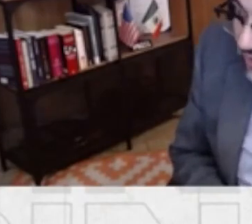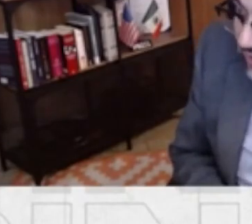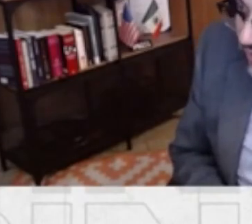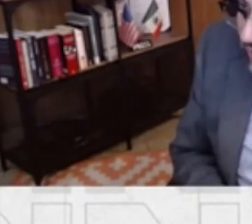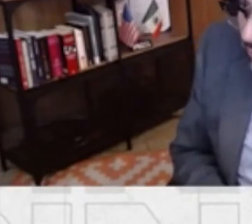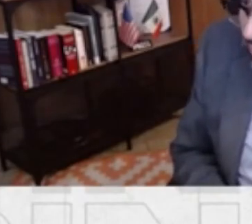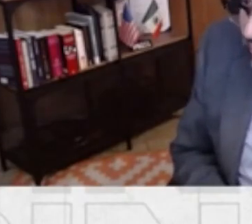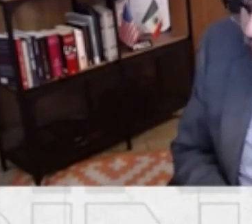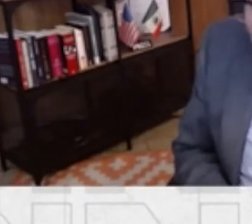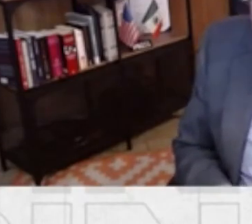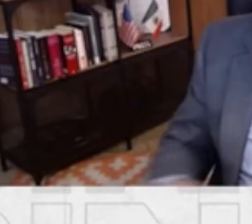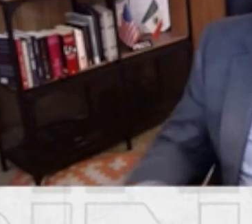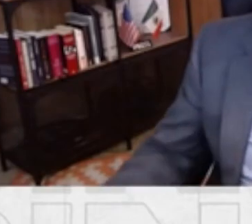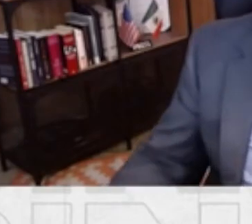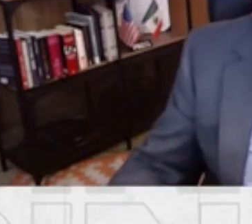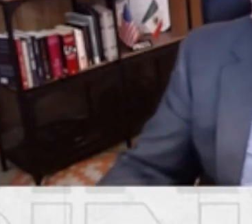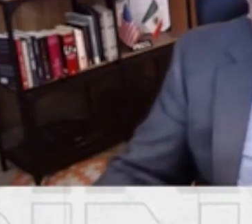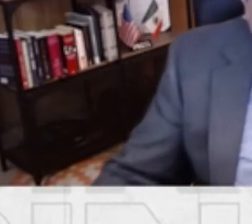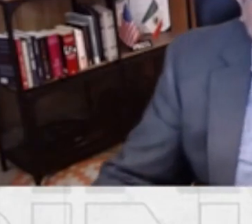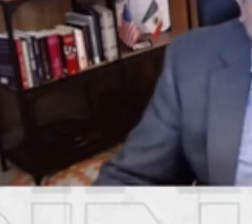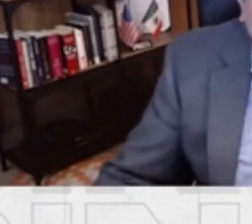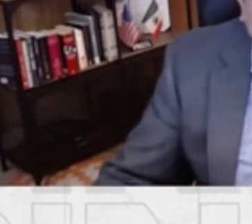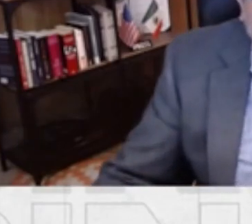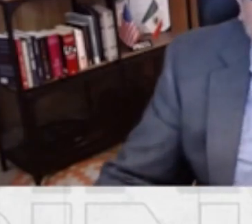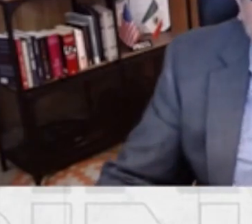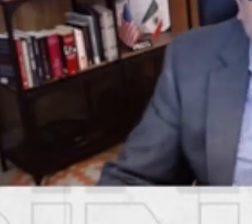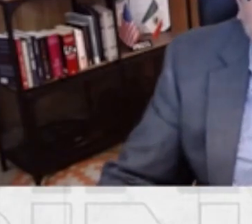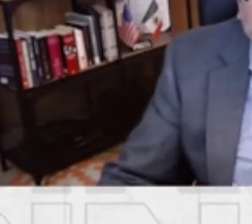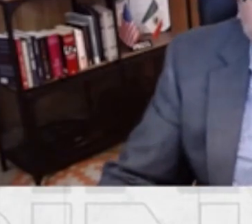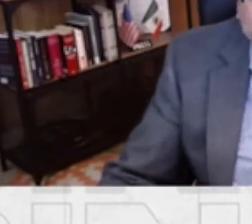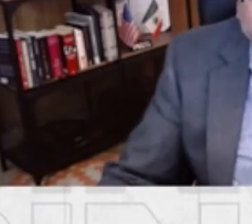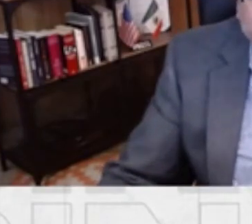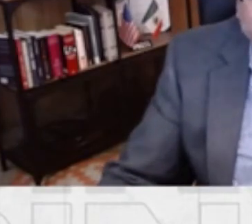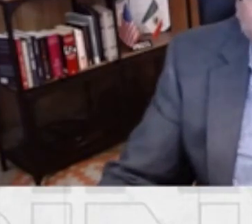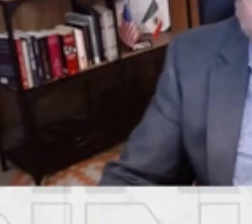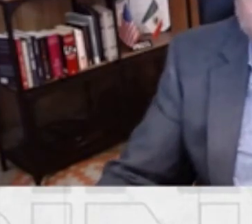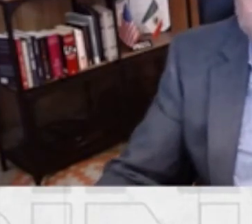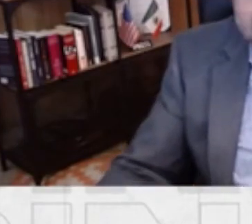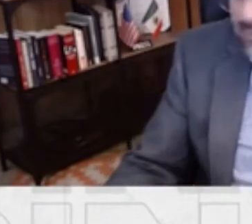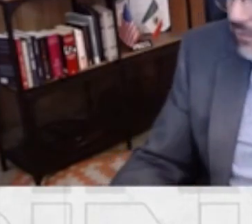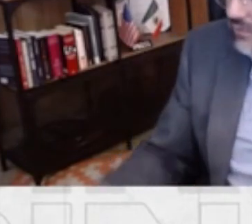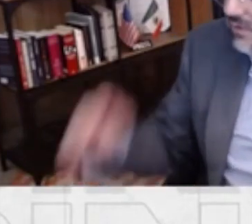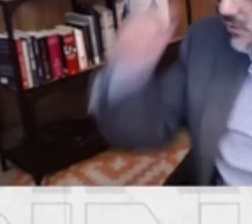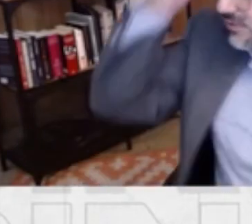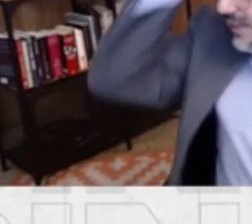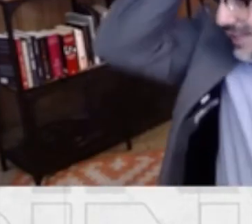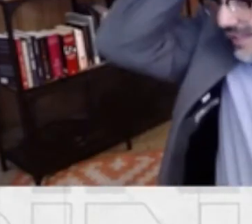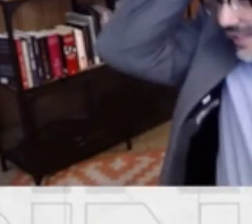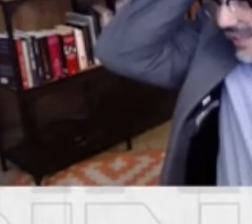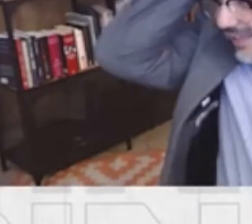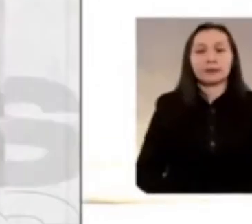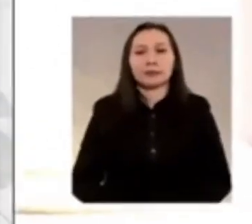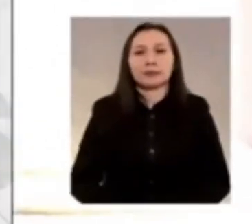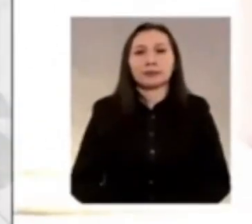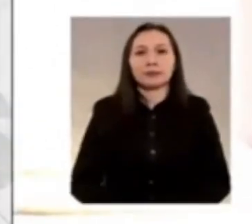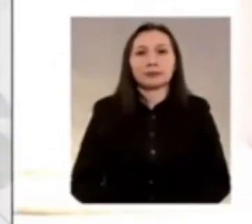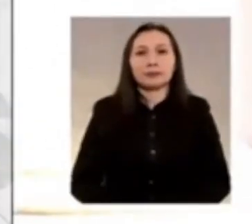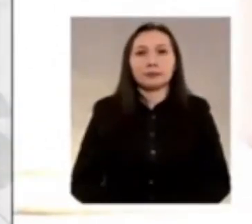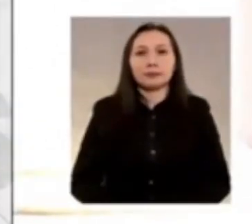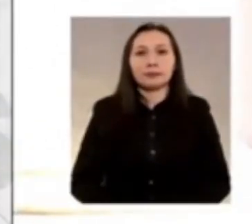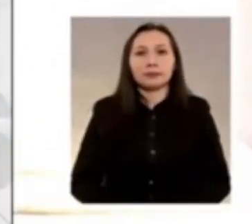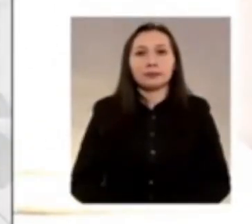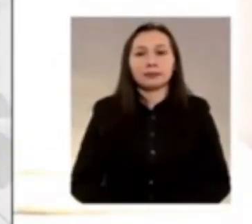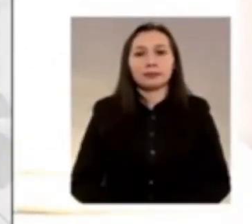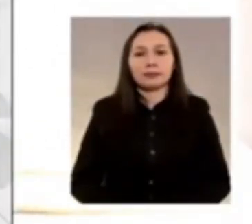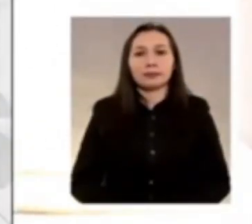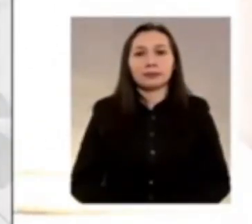Chile cómo es que, como en México, se les meten pues una cantidad impresionante de bots, de trolls, de gente que ni siquiera tiene